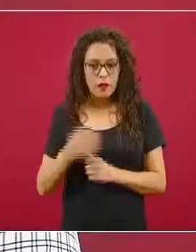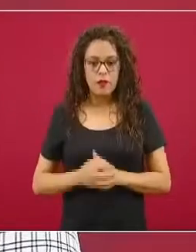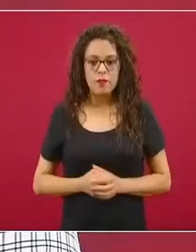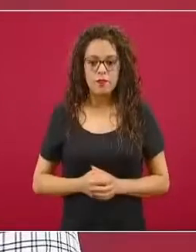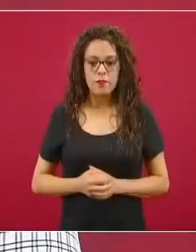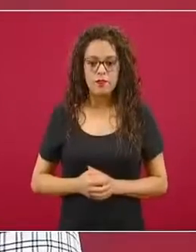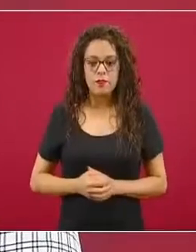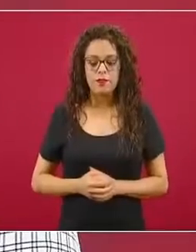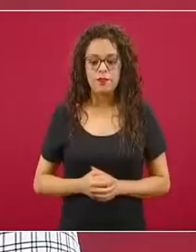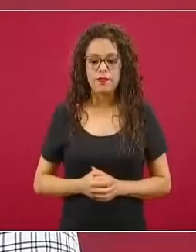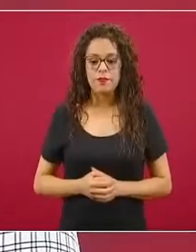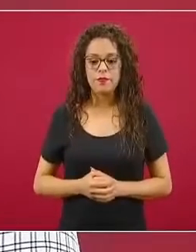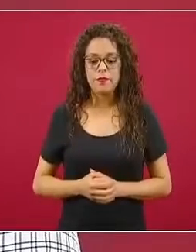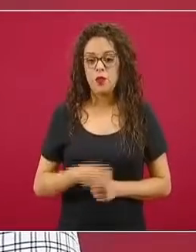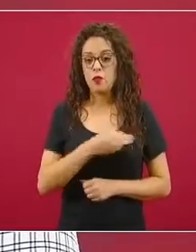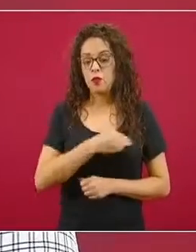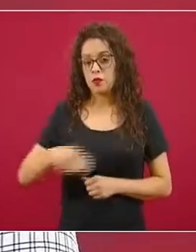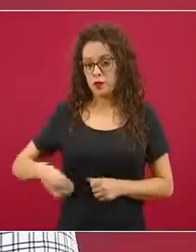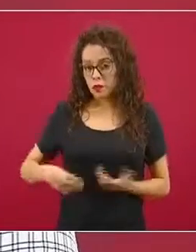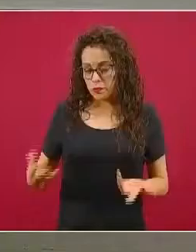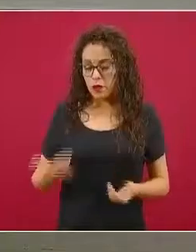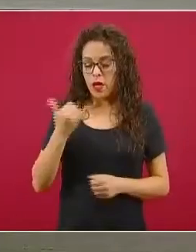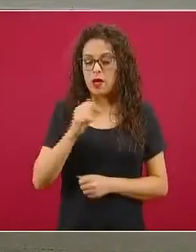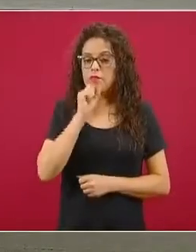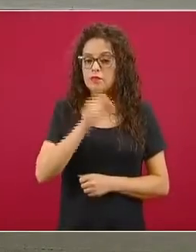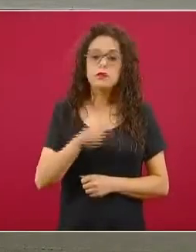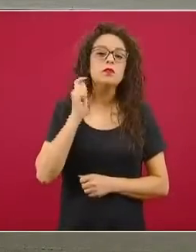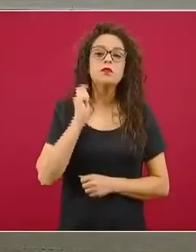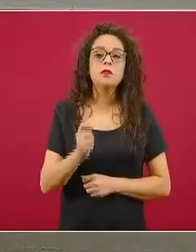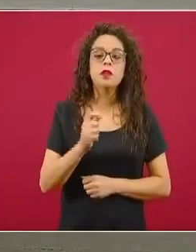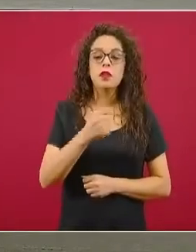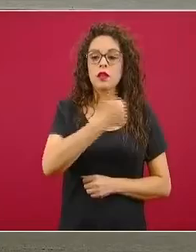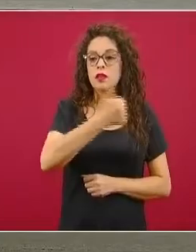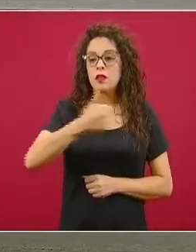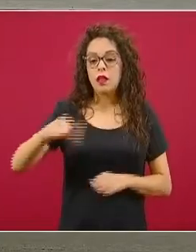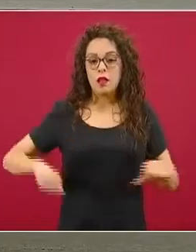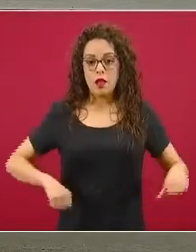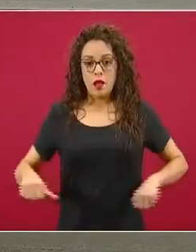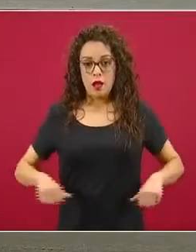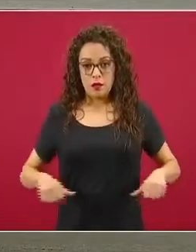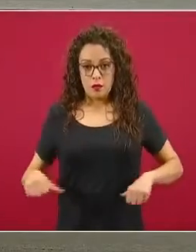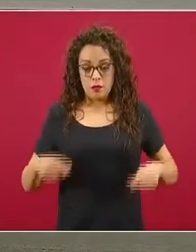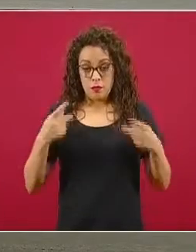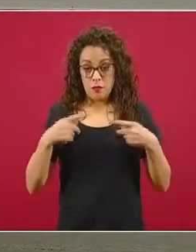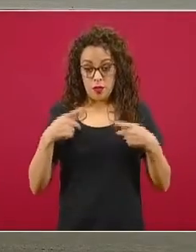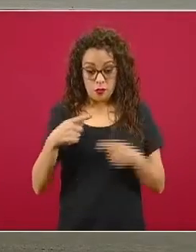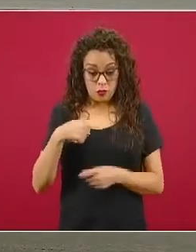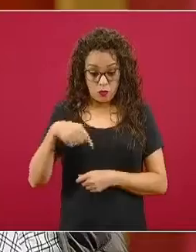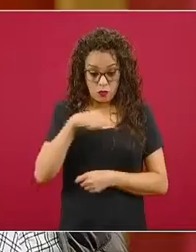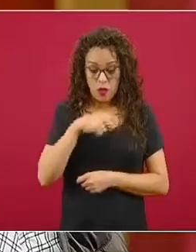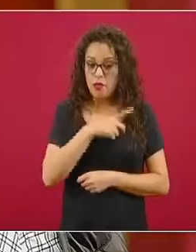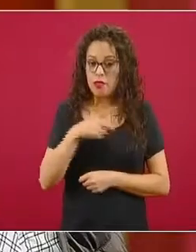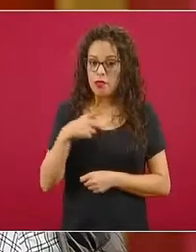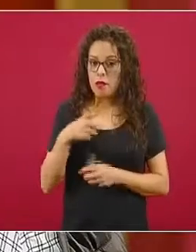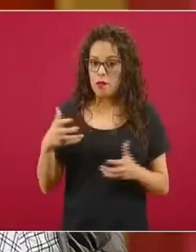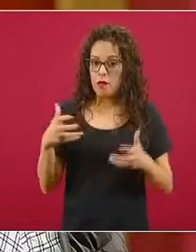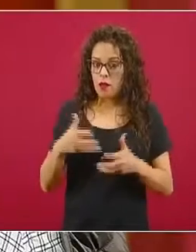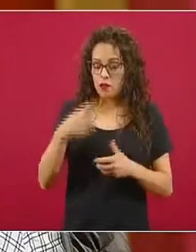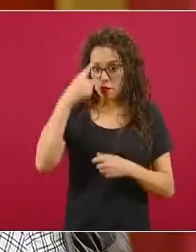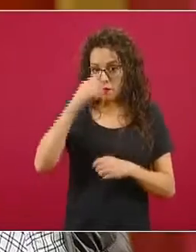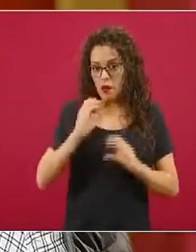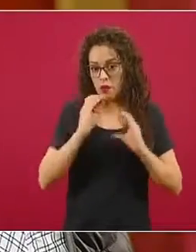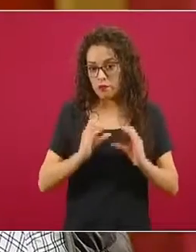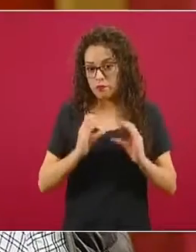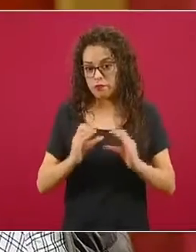también a la respuesta y a las actividades que cada uno de nosotros como ciudadanos debemos de implementar y llevar a